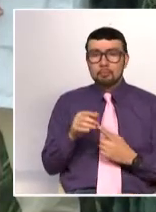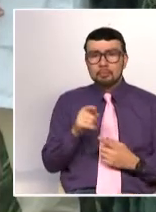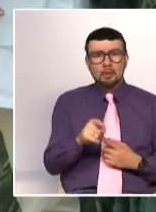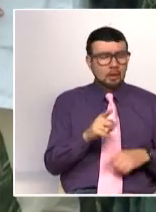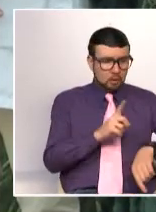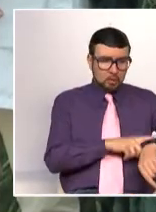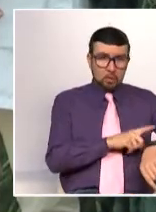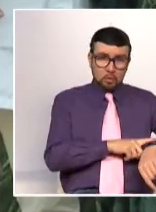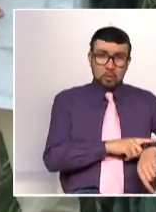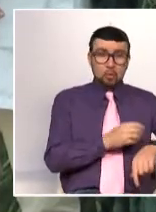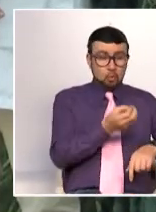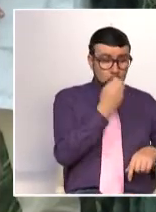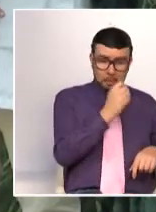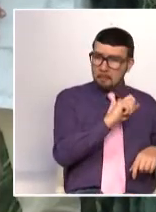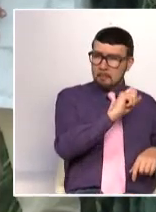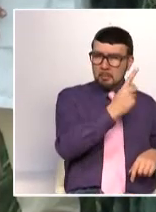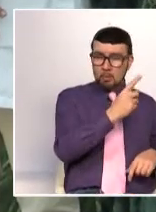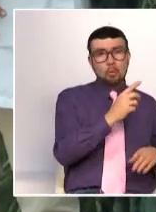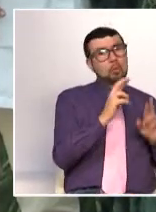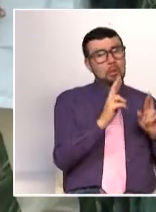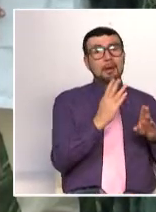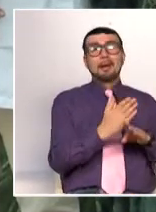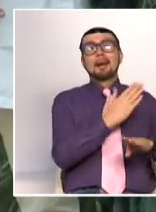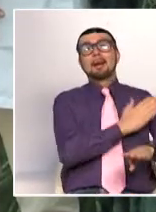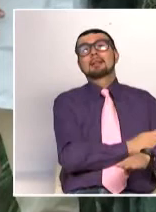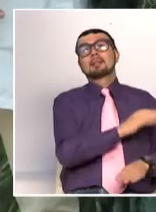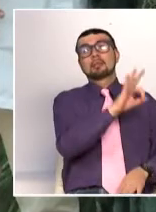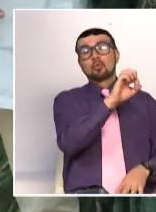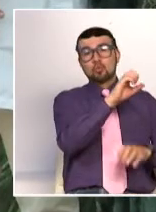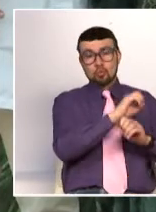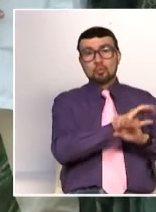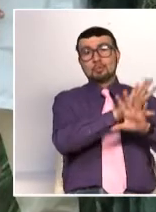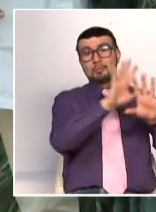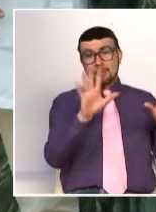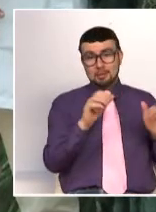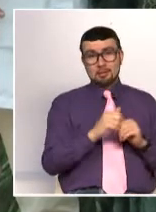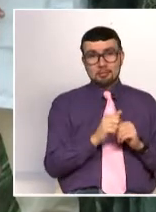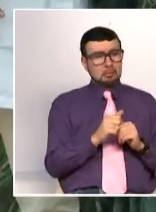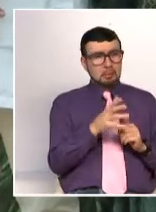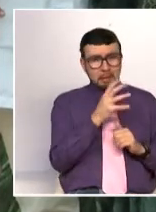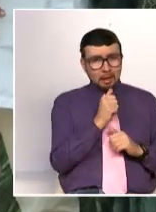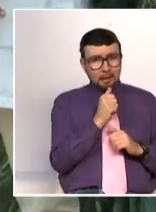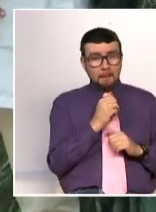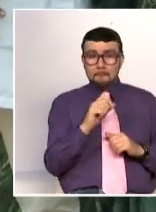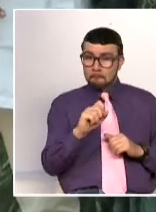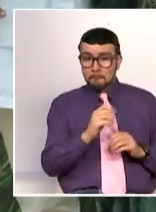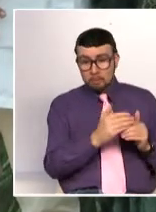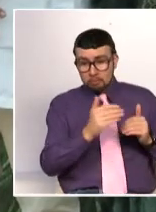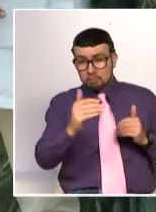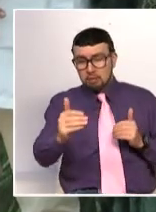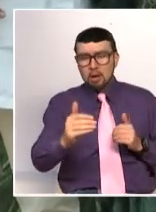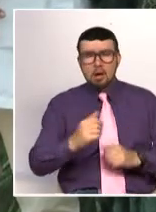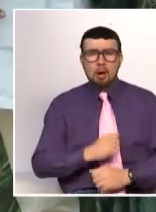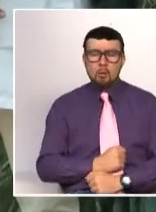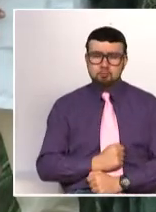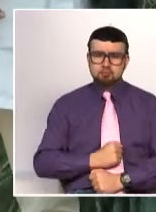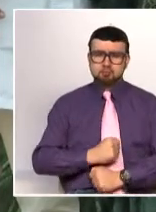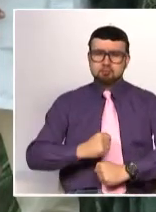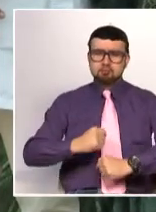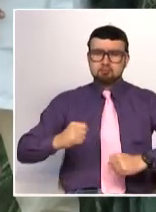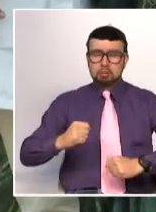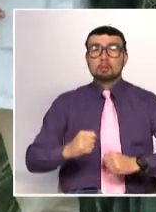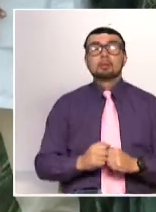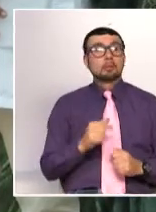las ocho de la mañana eso es lo que recomendamos a los pacientes porque de lo contrario primero engorda y segundo altera el ritmo circadiano